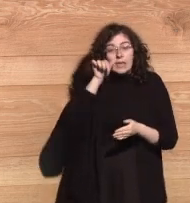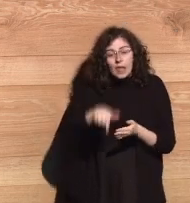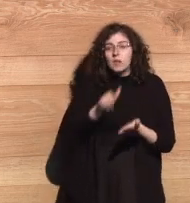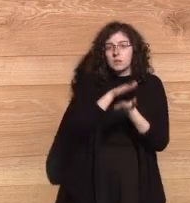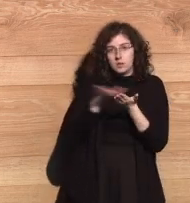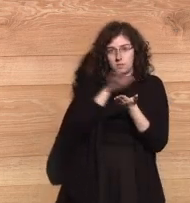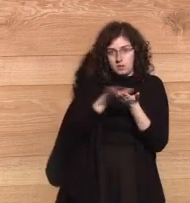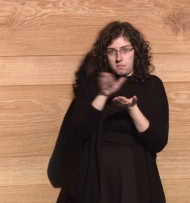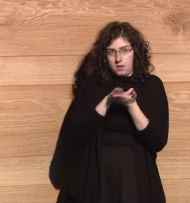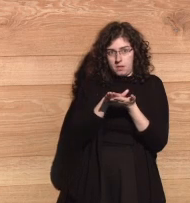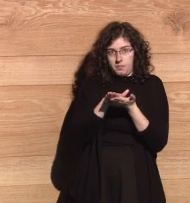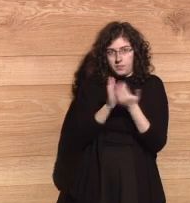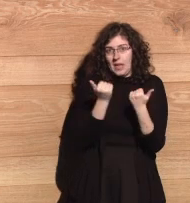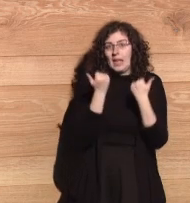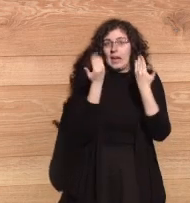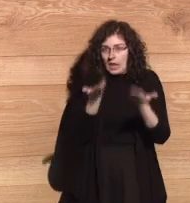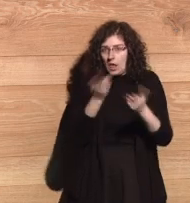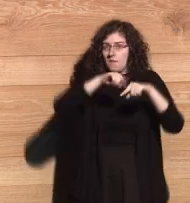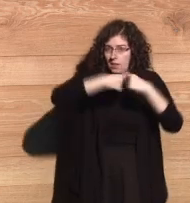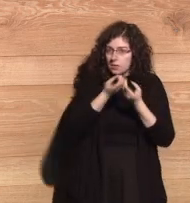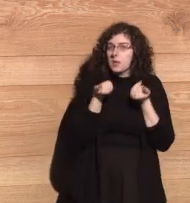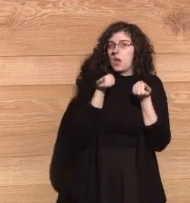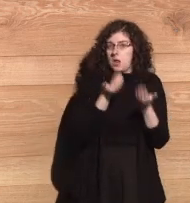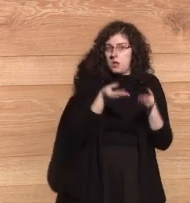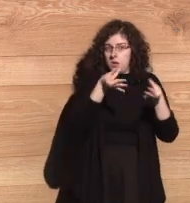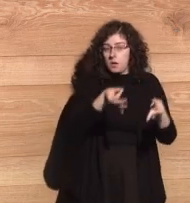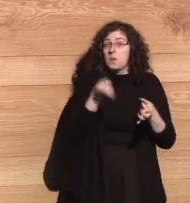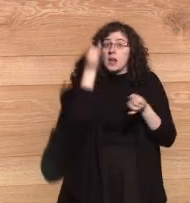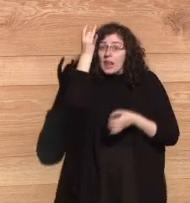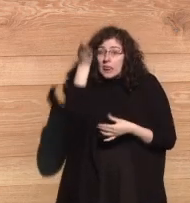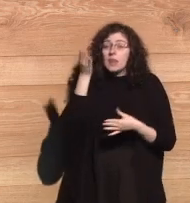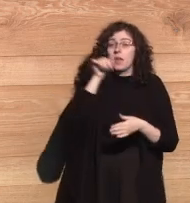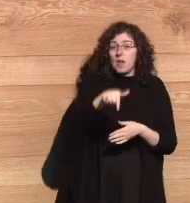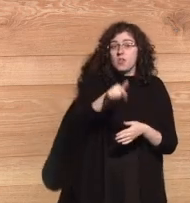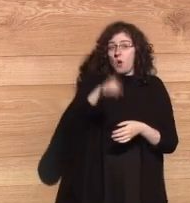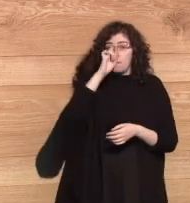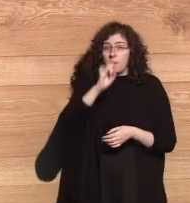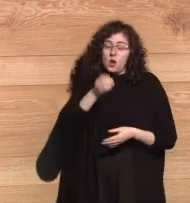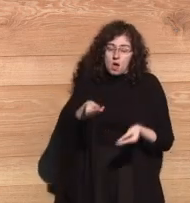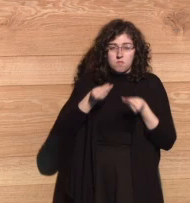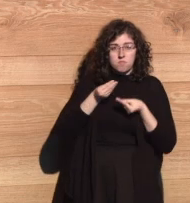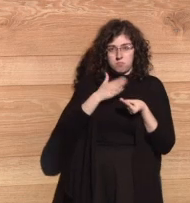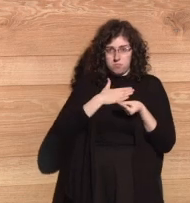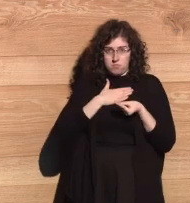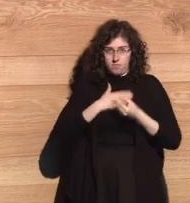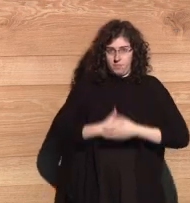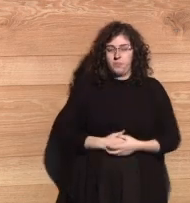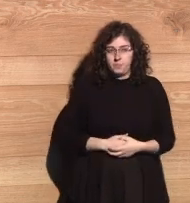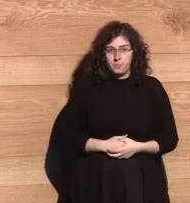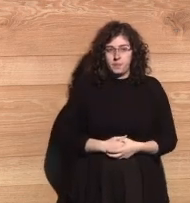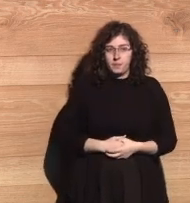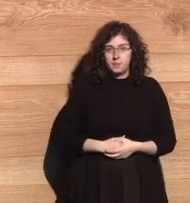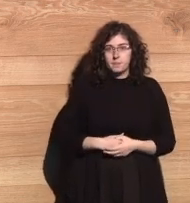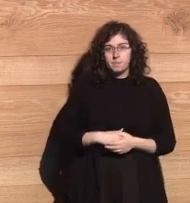imprimía las fotos y les regalaba a ellos las fotos, porque la idea es que ellos tengan su propia memoria. Y lo